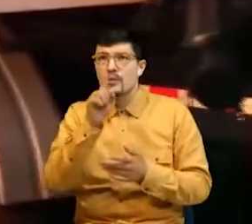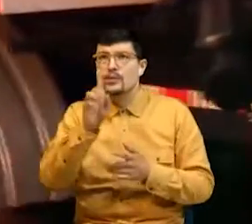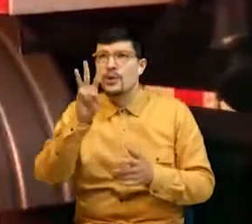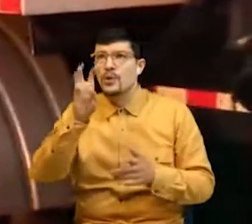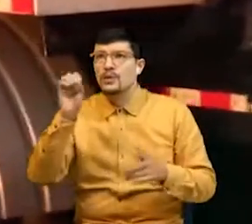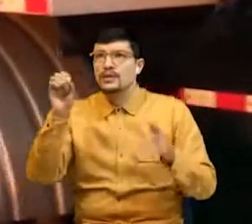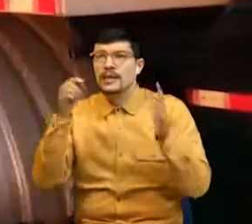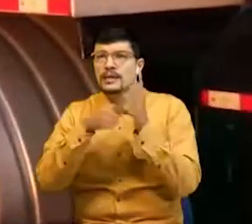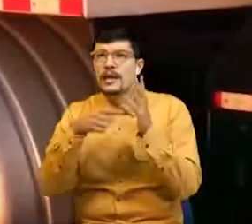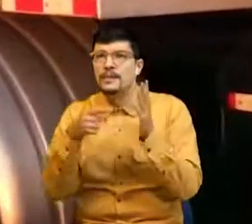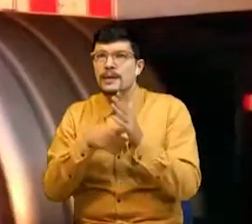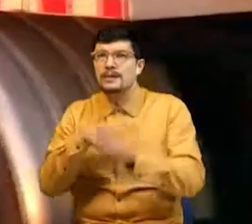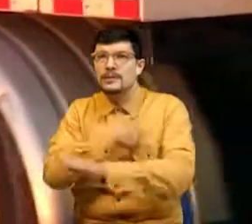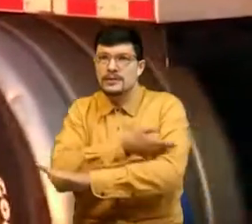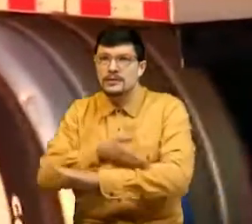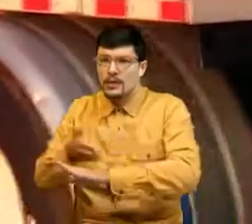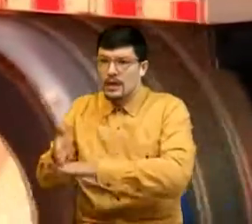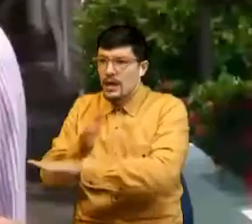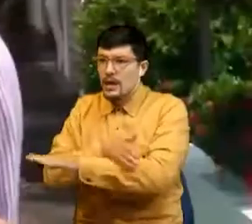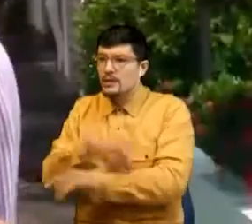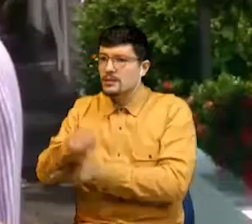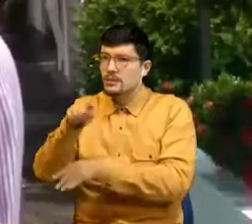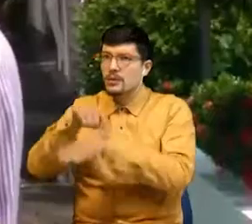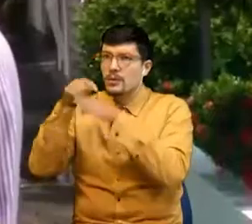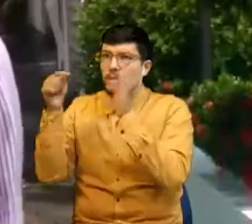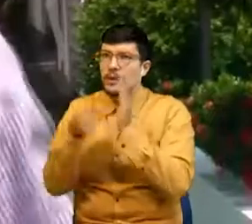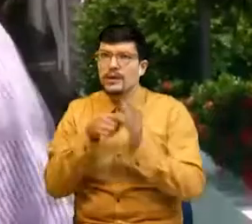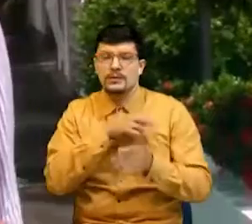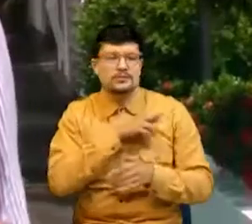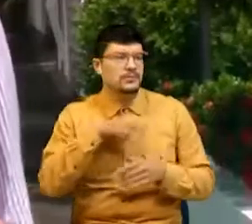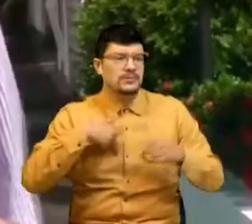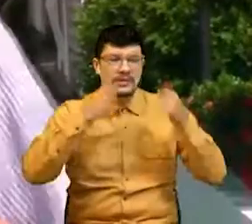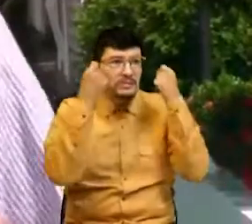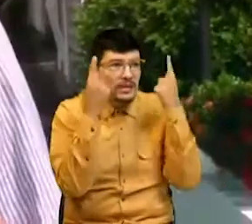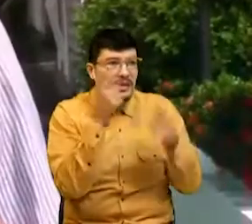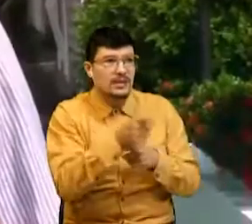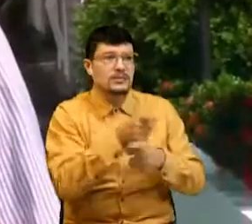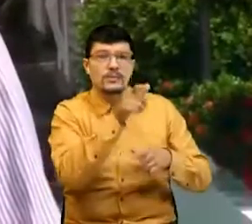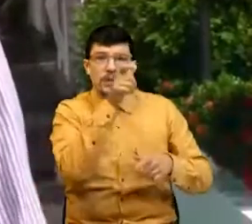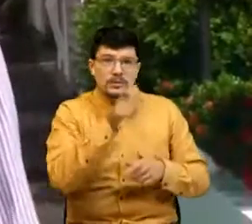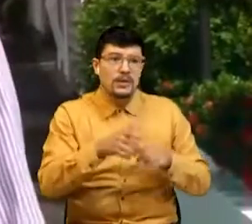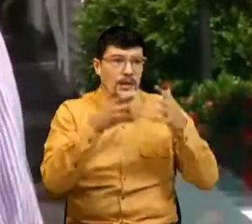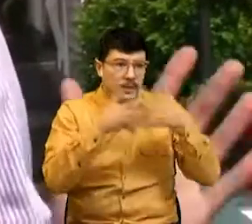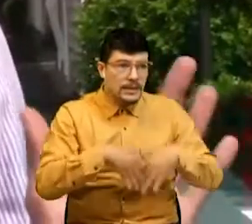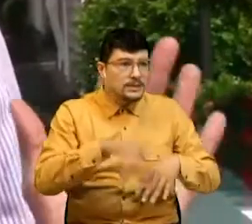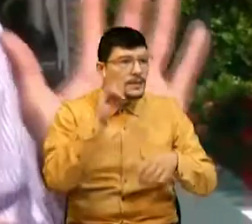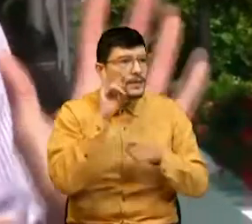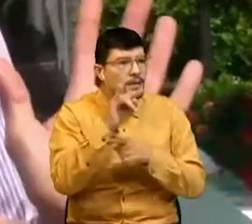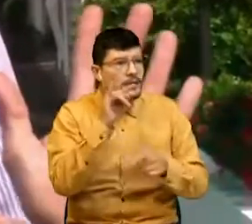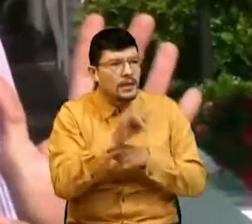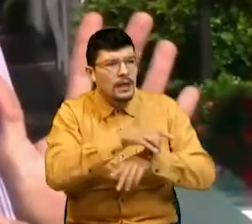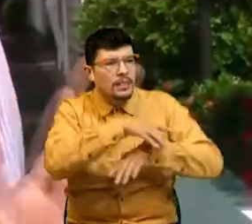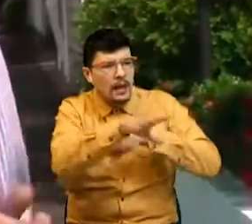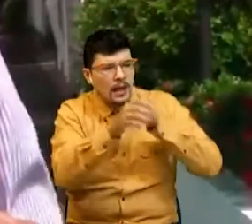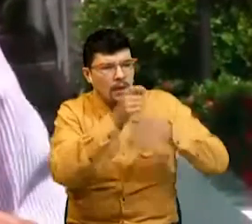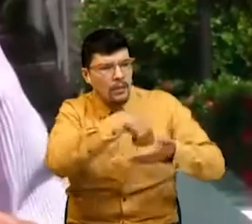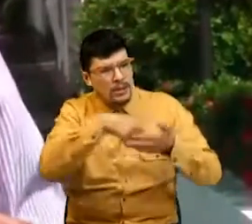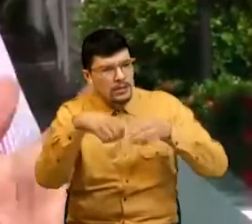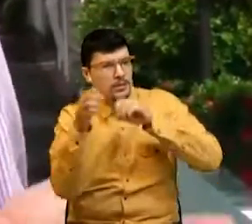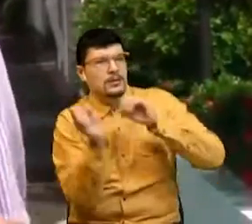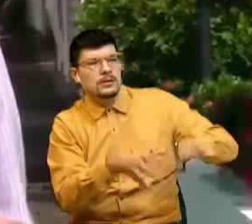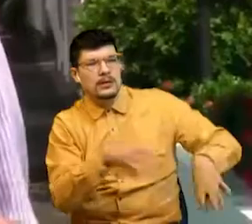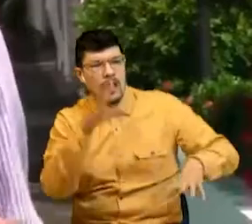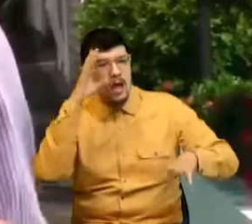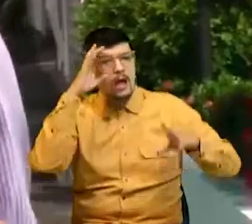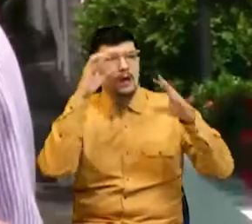millones de pesos antes de su ejecución. No logro entender cómo una firma interventora deja un contrato por